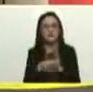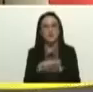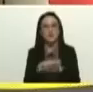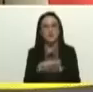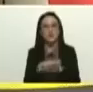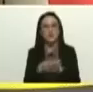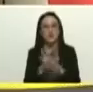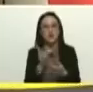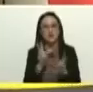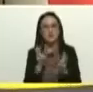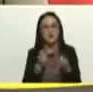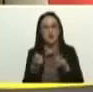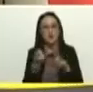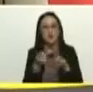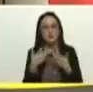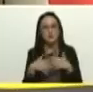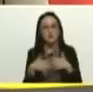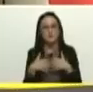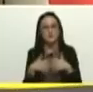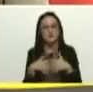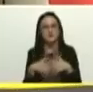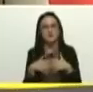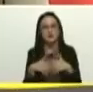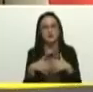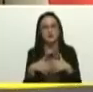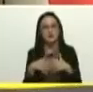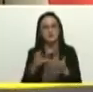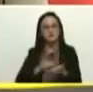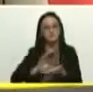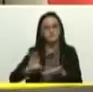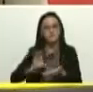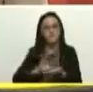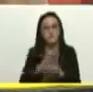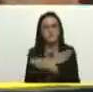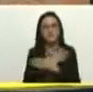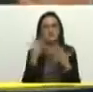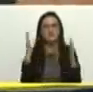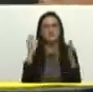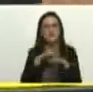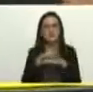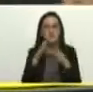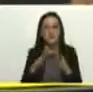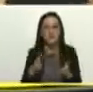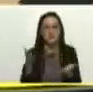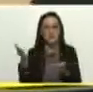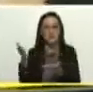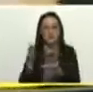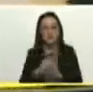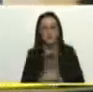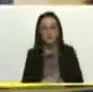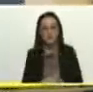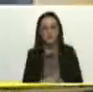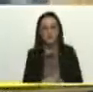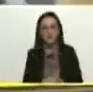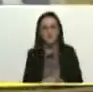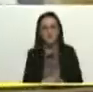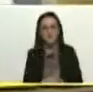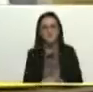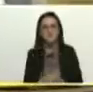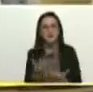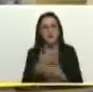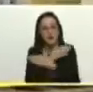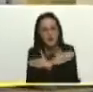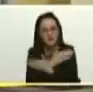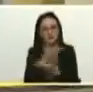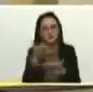complementaria en lo económico, en lo comercial, en lo financiero. Felicitaciones, ministro Maña. Extiéndale un abrazo y